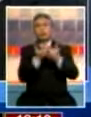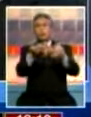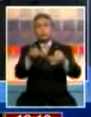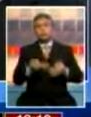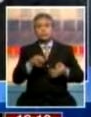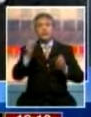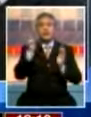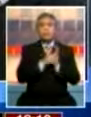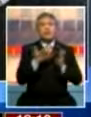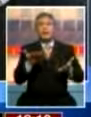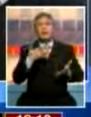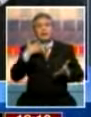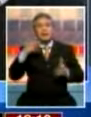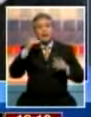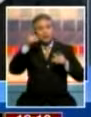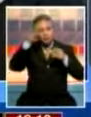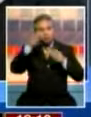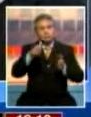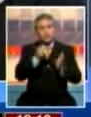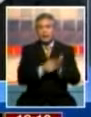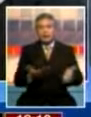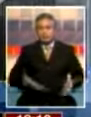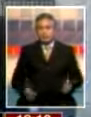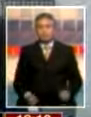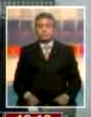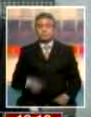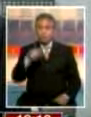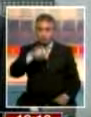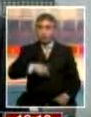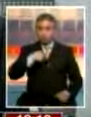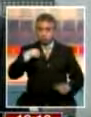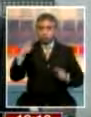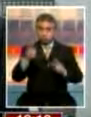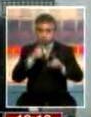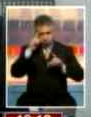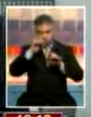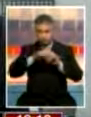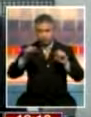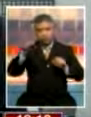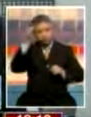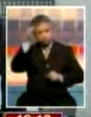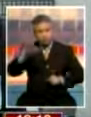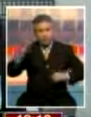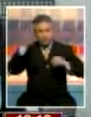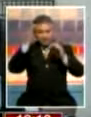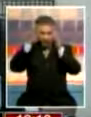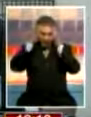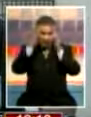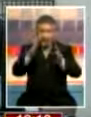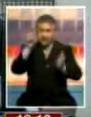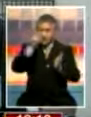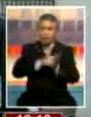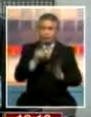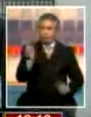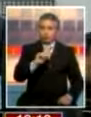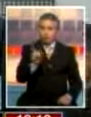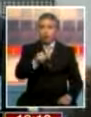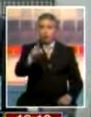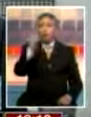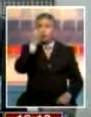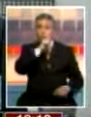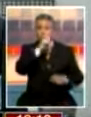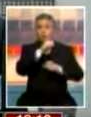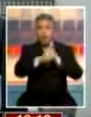centran? A ver, la verdad que cuando tomamos esta decisión no nos centramos solo en los reclamos. Ustedes saben que en los últimos 3 años hemos